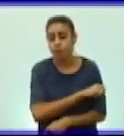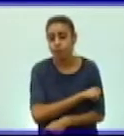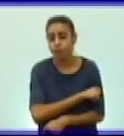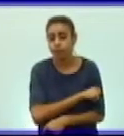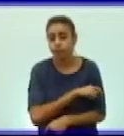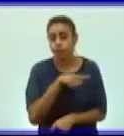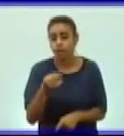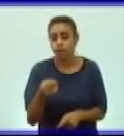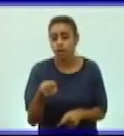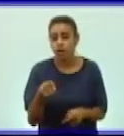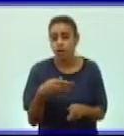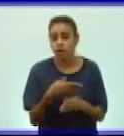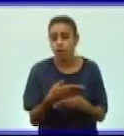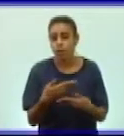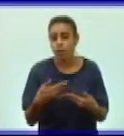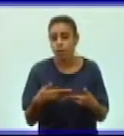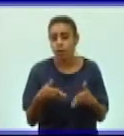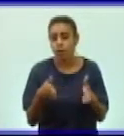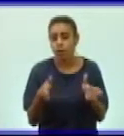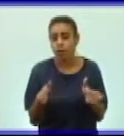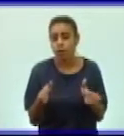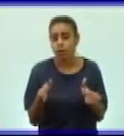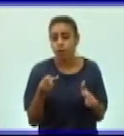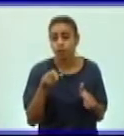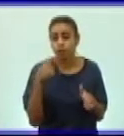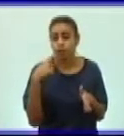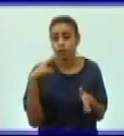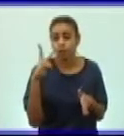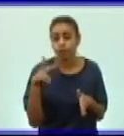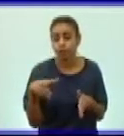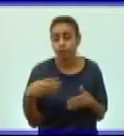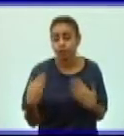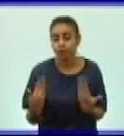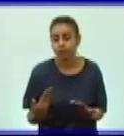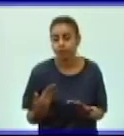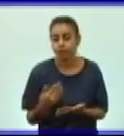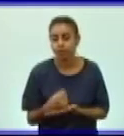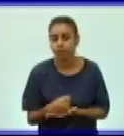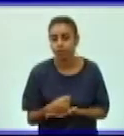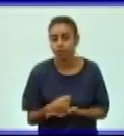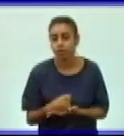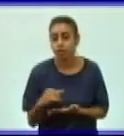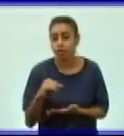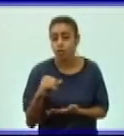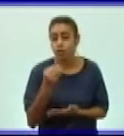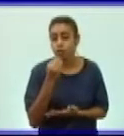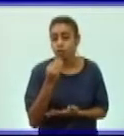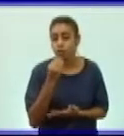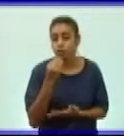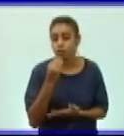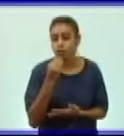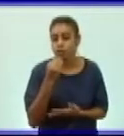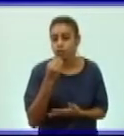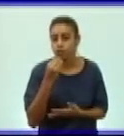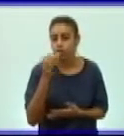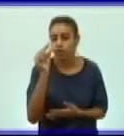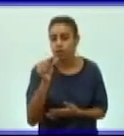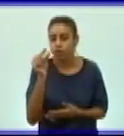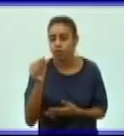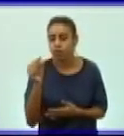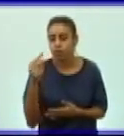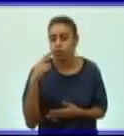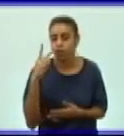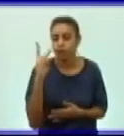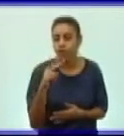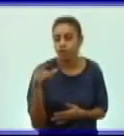proceso de apertura. Es un concepto que va a utilizar incluso Mikhail Gorbachev para dar esa posibilidad de transparencia en todos los procesos que se van